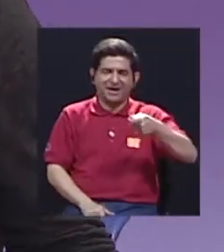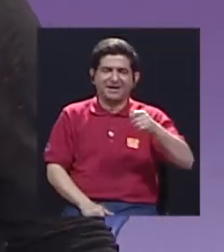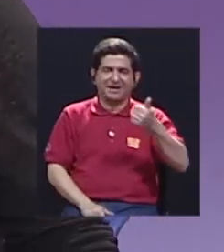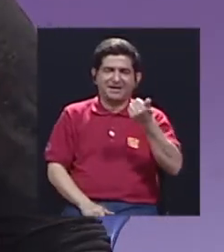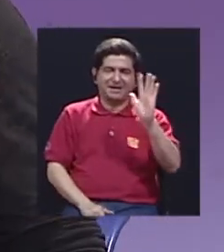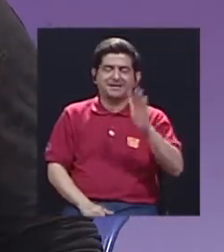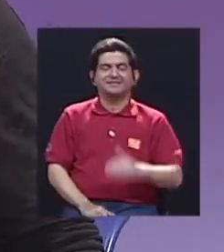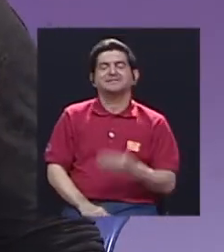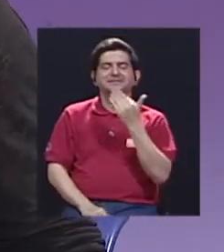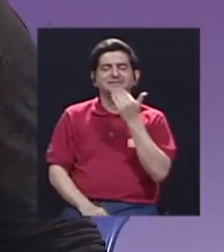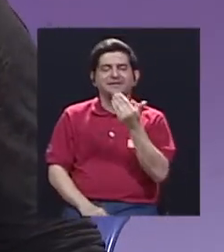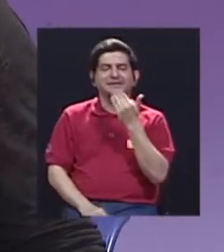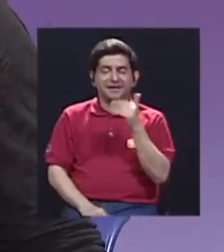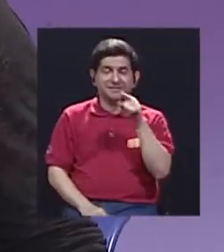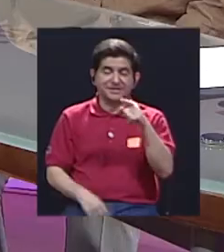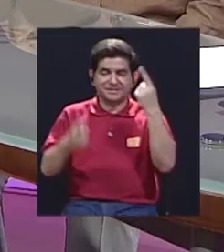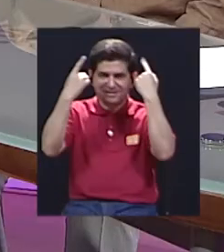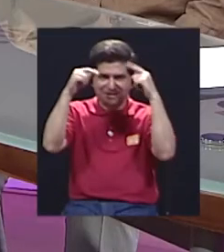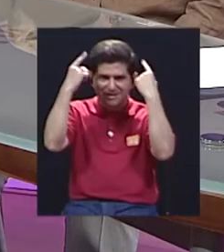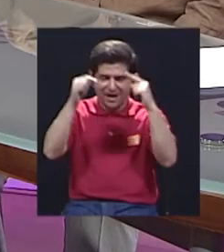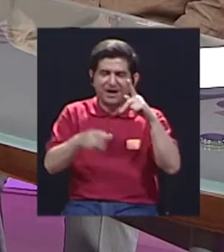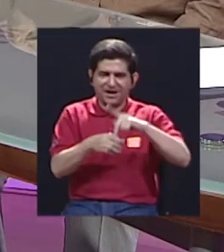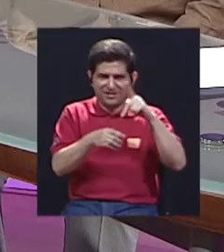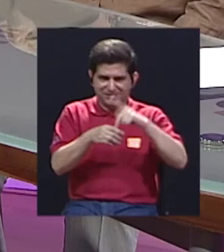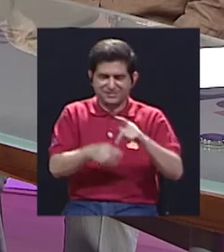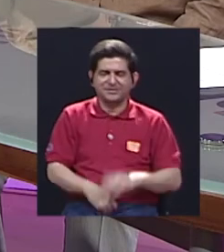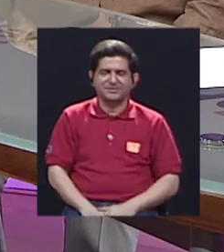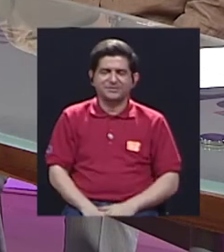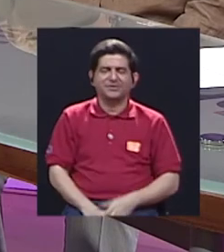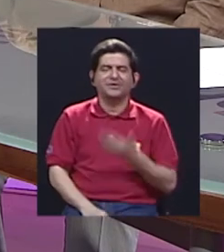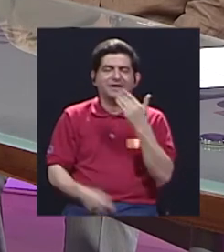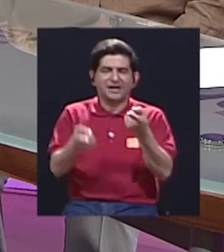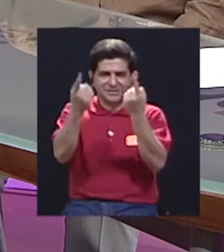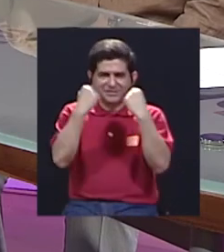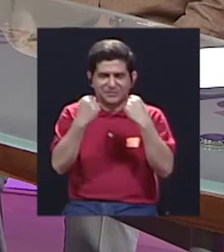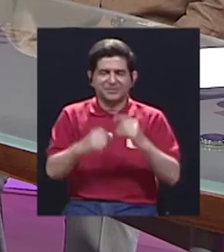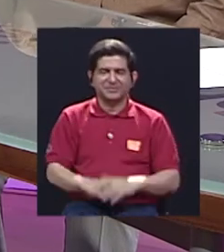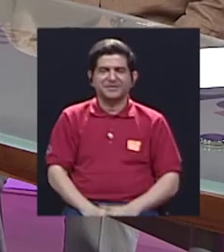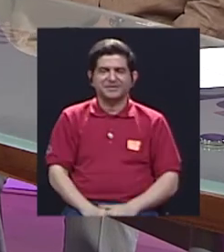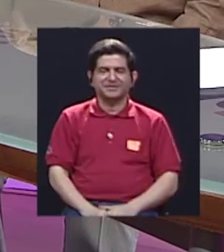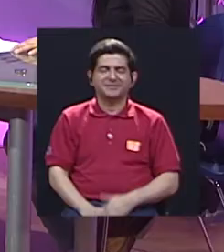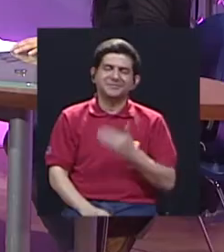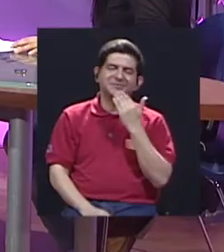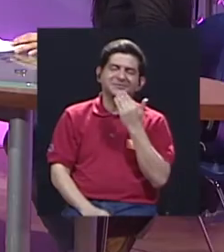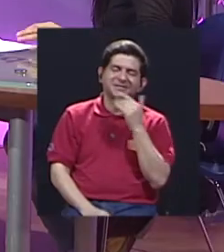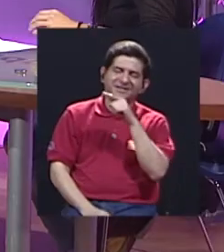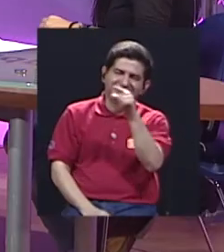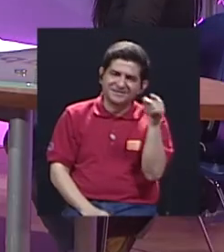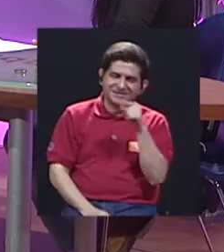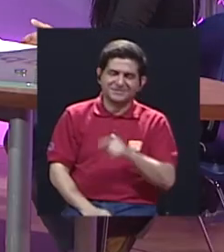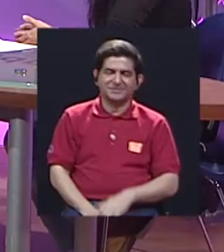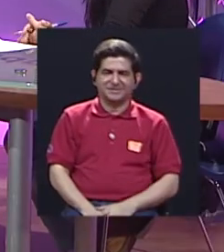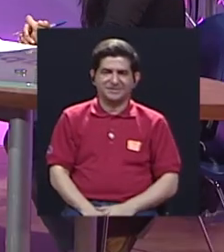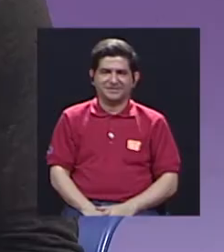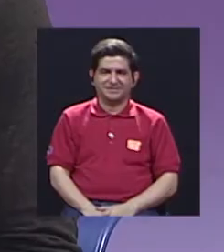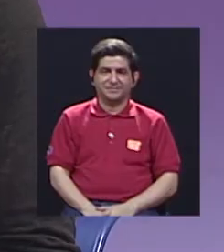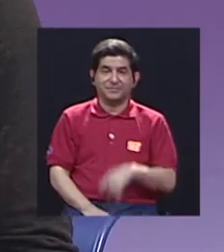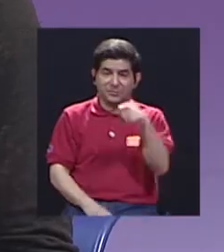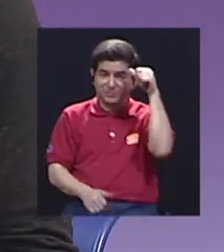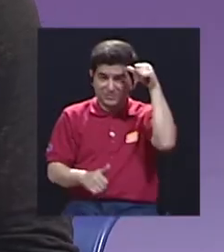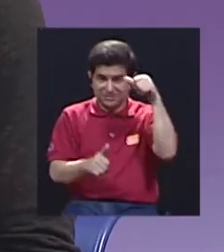deseamos muchísimos éxitos con esta participación. Agradecemos mucho que hayan estado aquí con nosotras. Muchas gracias a ustedes. Y a ustedes,